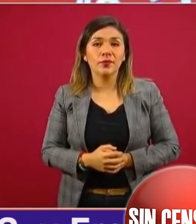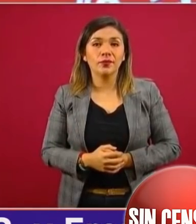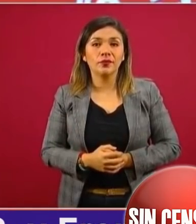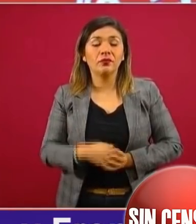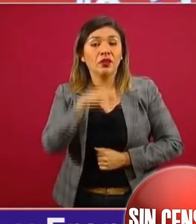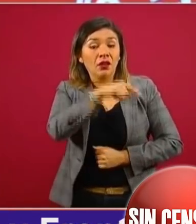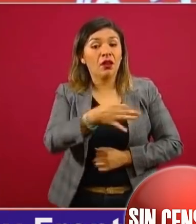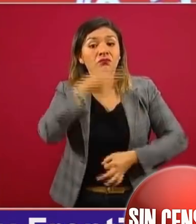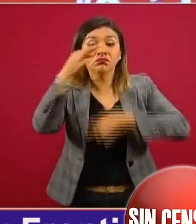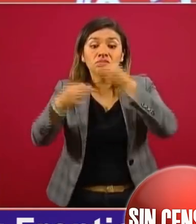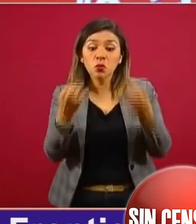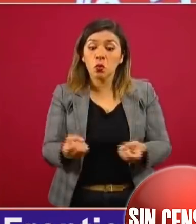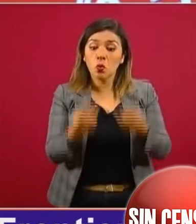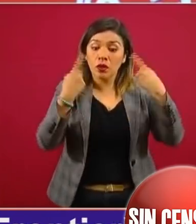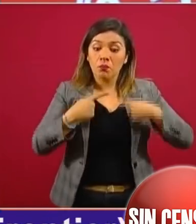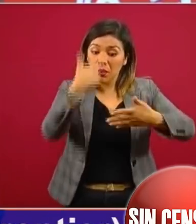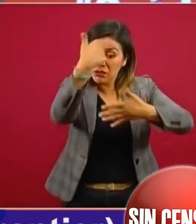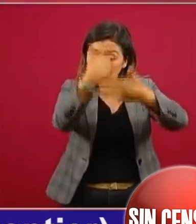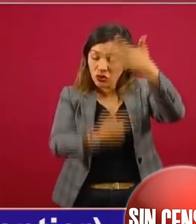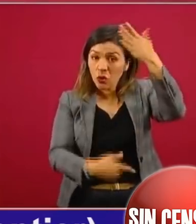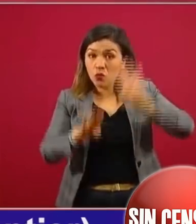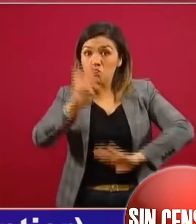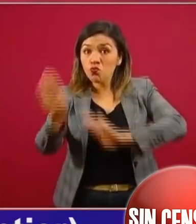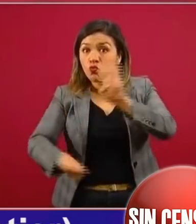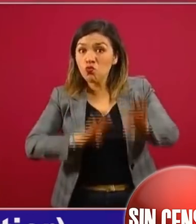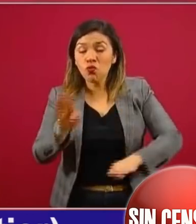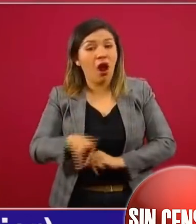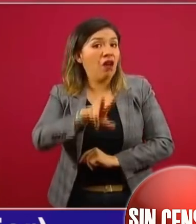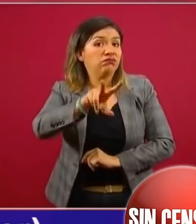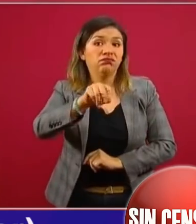informan que perdieron la vida.